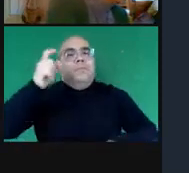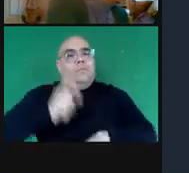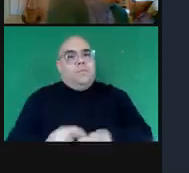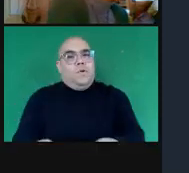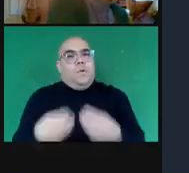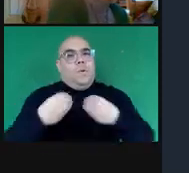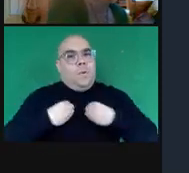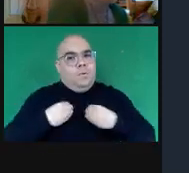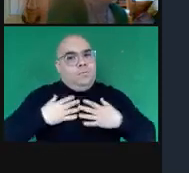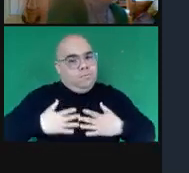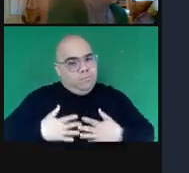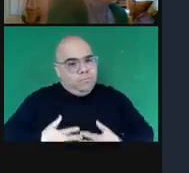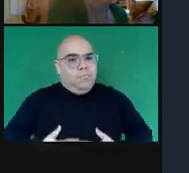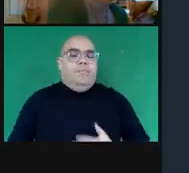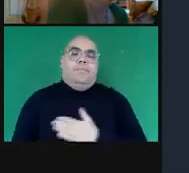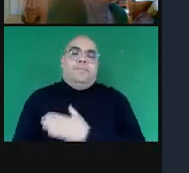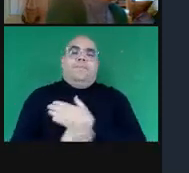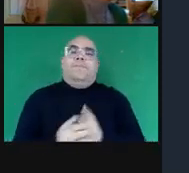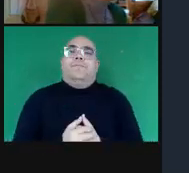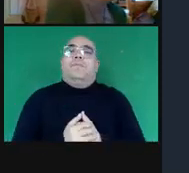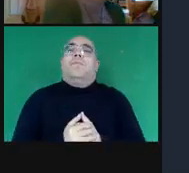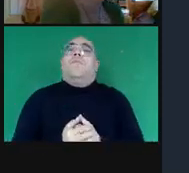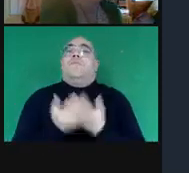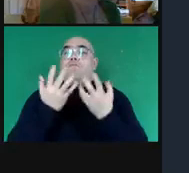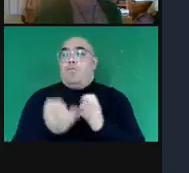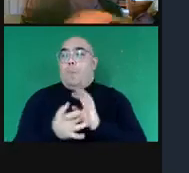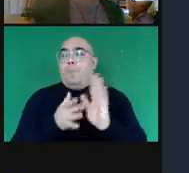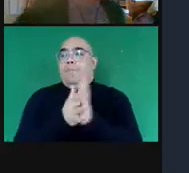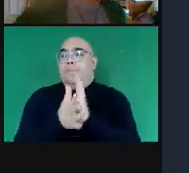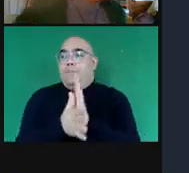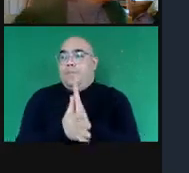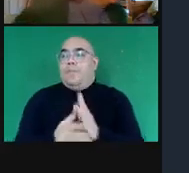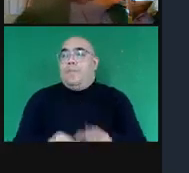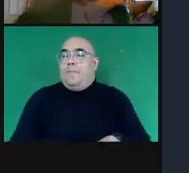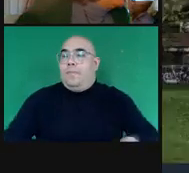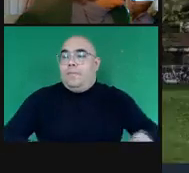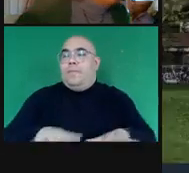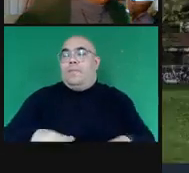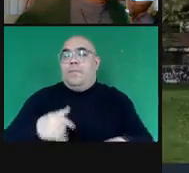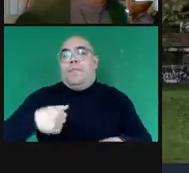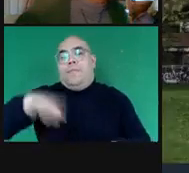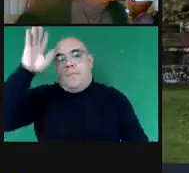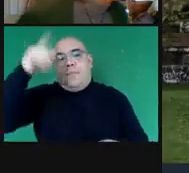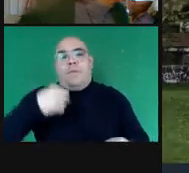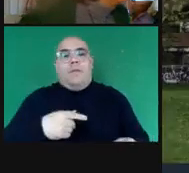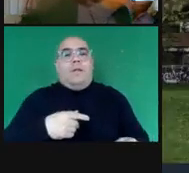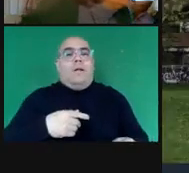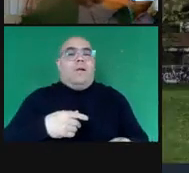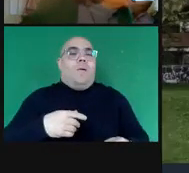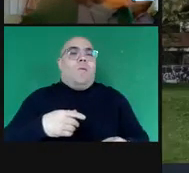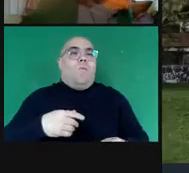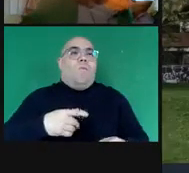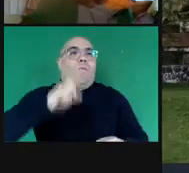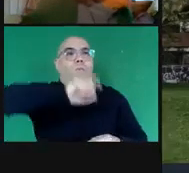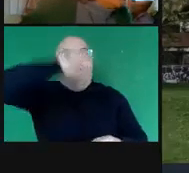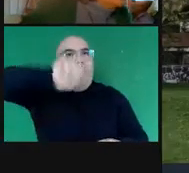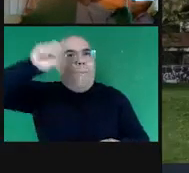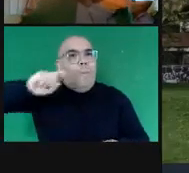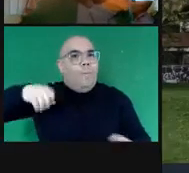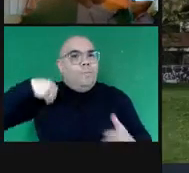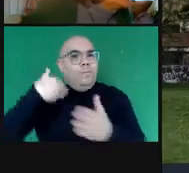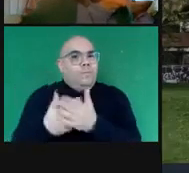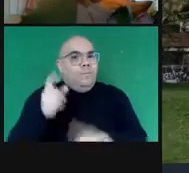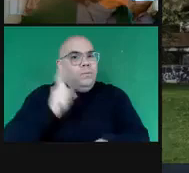bienestar. Cuando recorremos el campus, encontramos grafitis emblemáticos que llevan mucho tiempo y no los